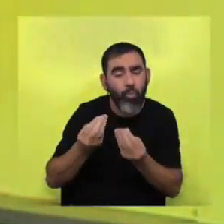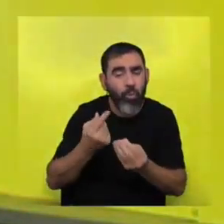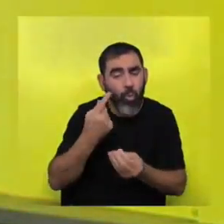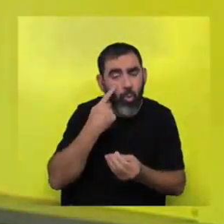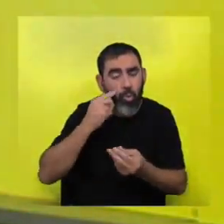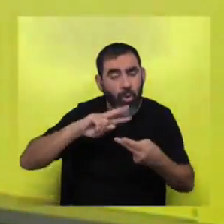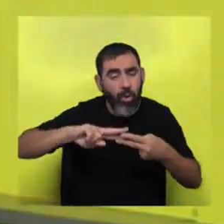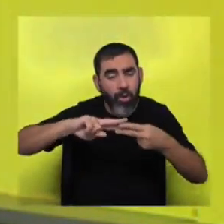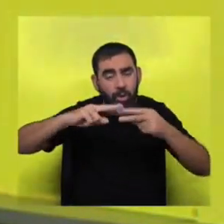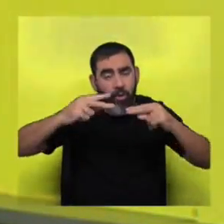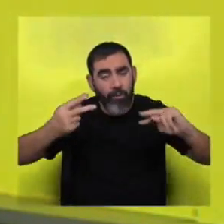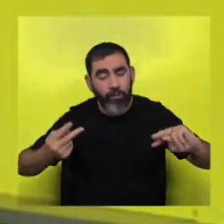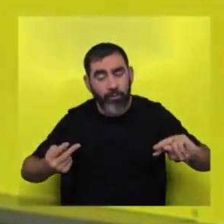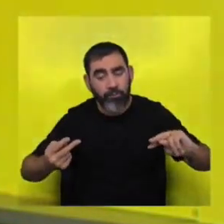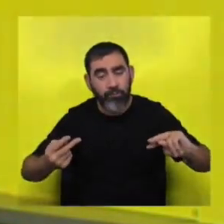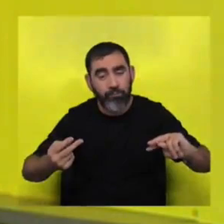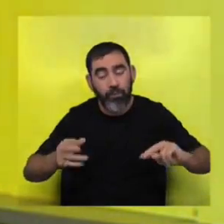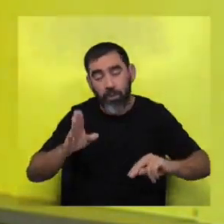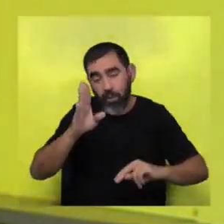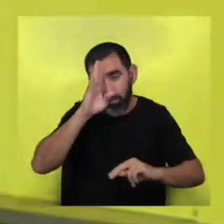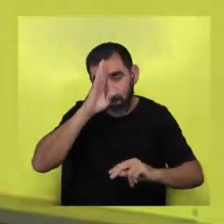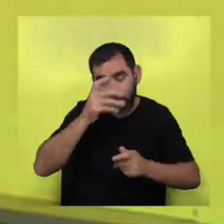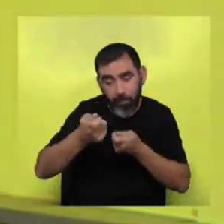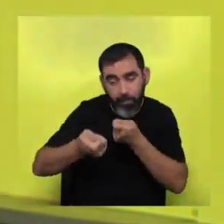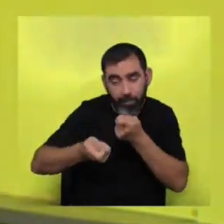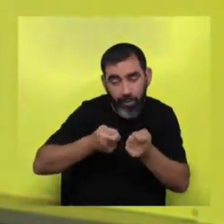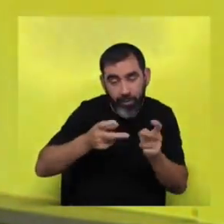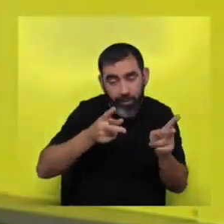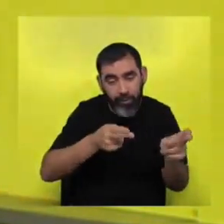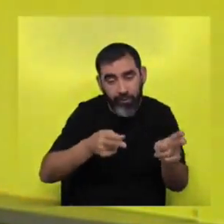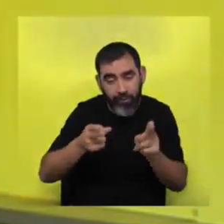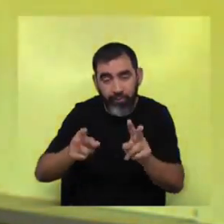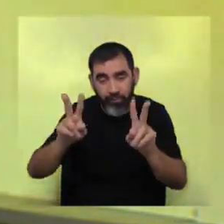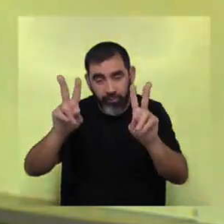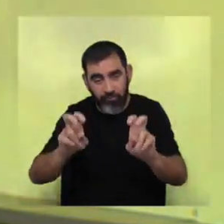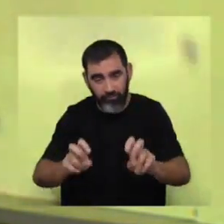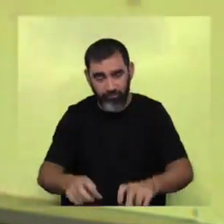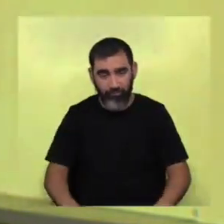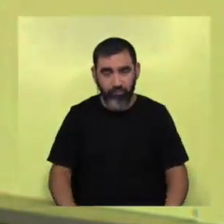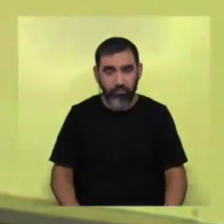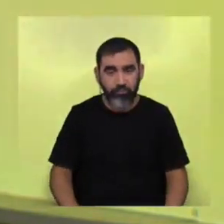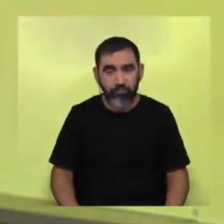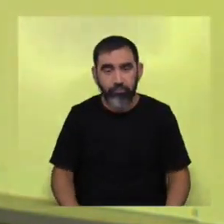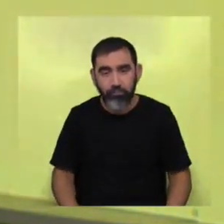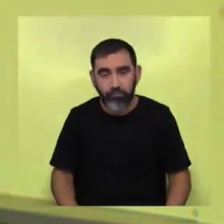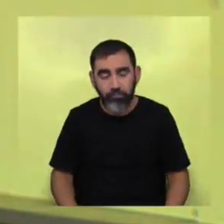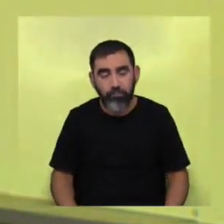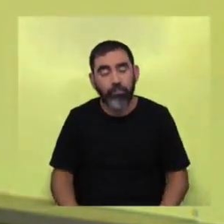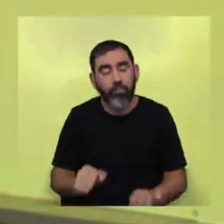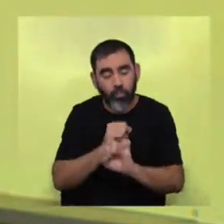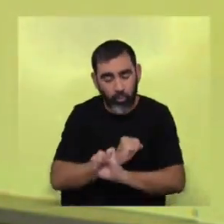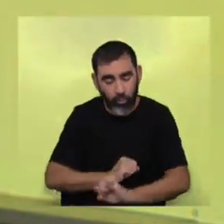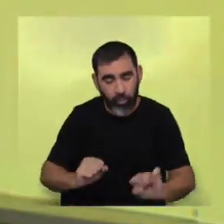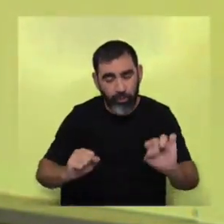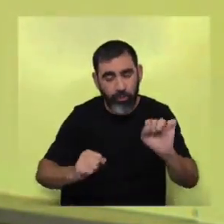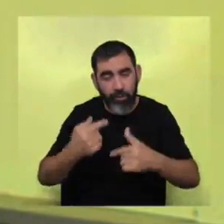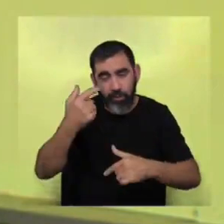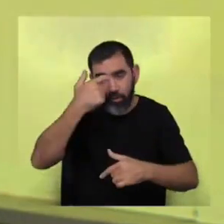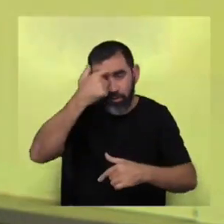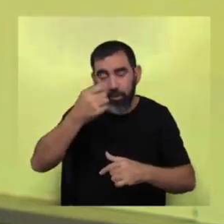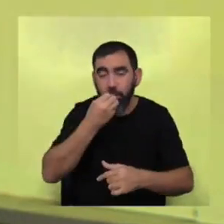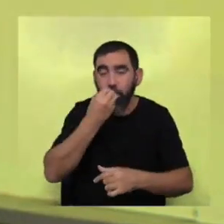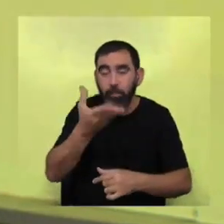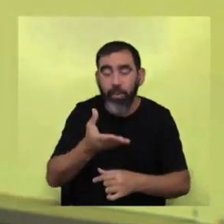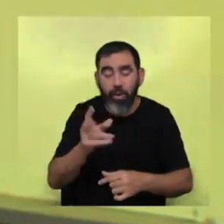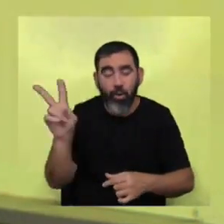el ADN y aprender a manipularlo, a trabajar sobre esta molécula, nos ha permitido distintas técnicas de